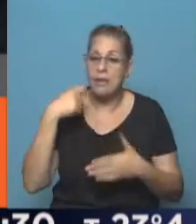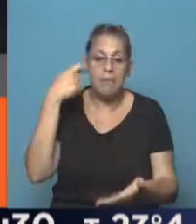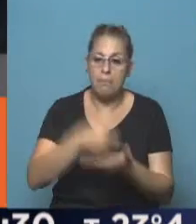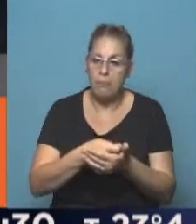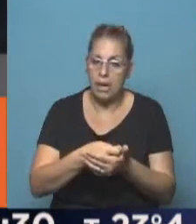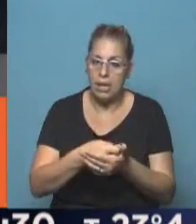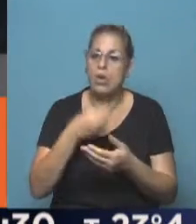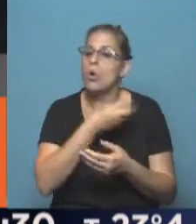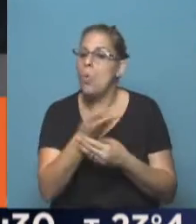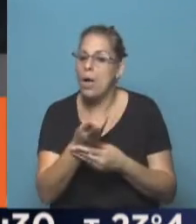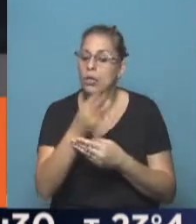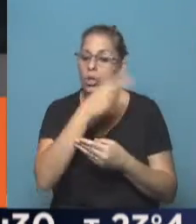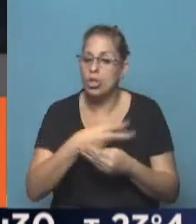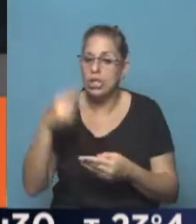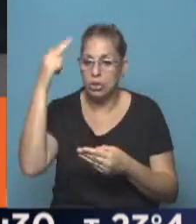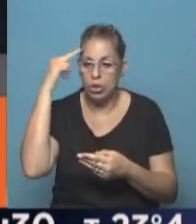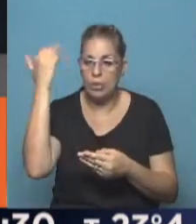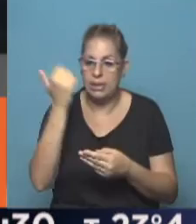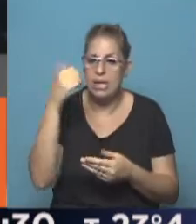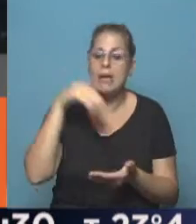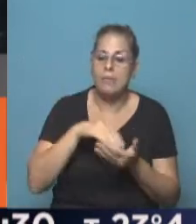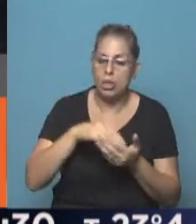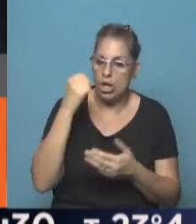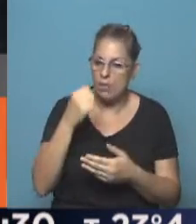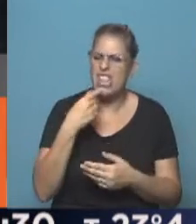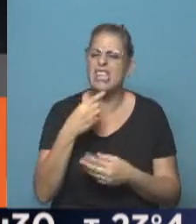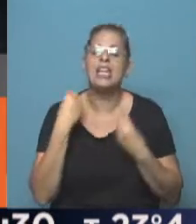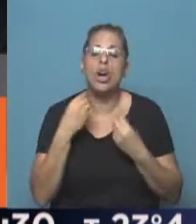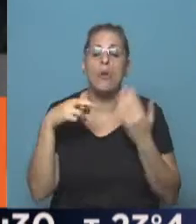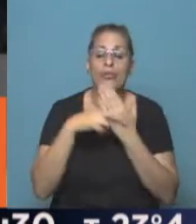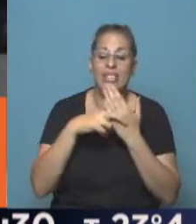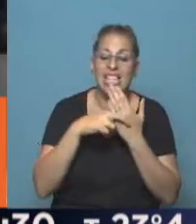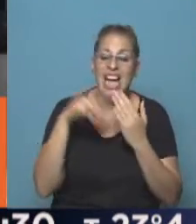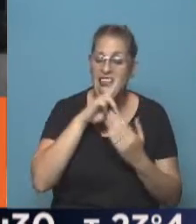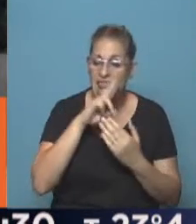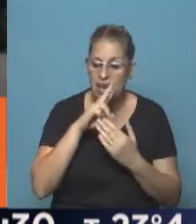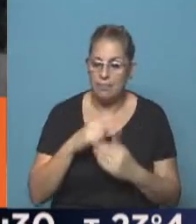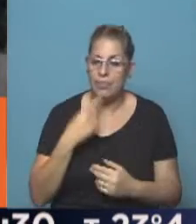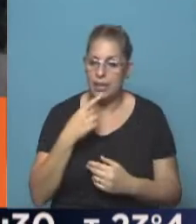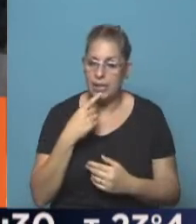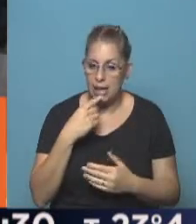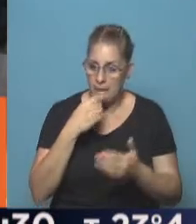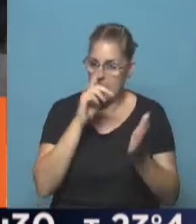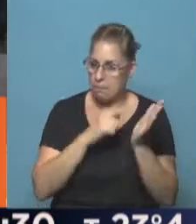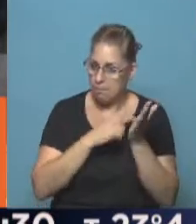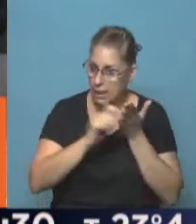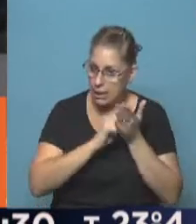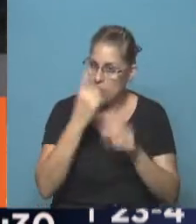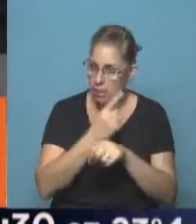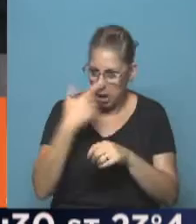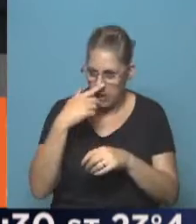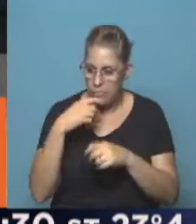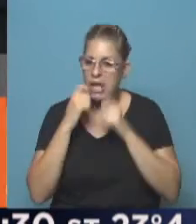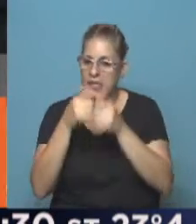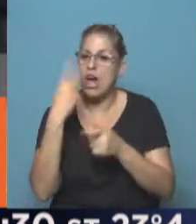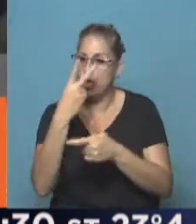la de 296 millones de pesos. ¿Qué es lo que está diciendo la fiscal en su dictamen primero y que después completa con un dictamen